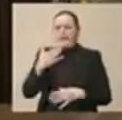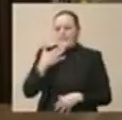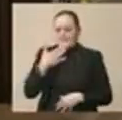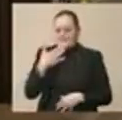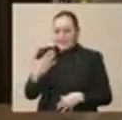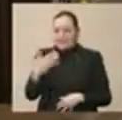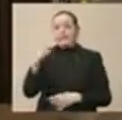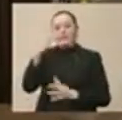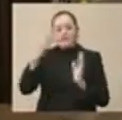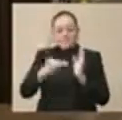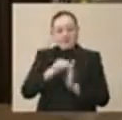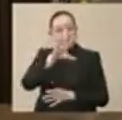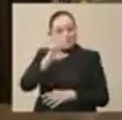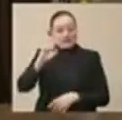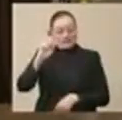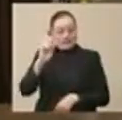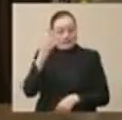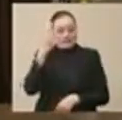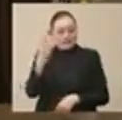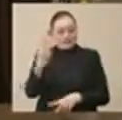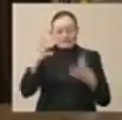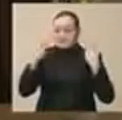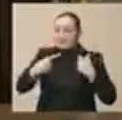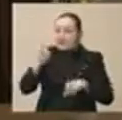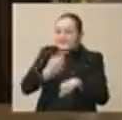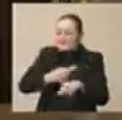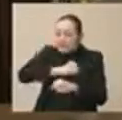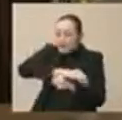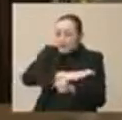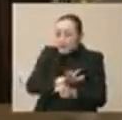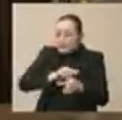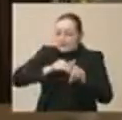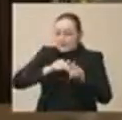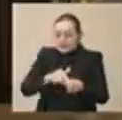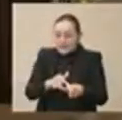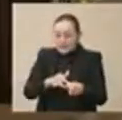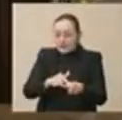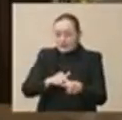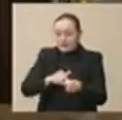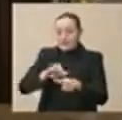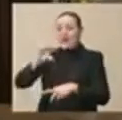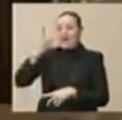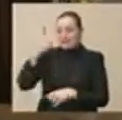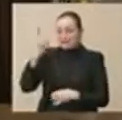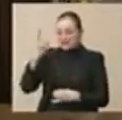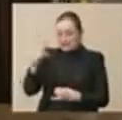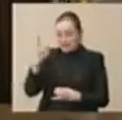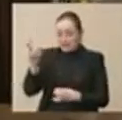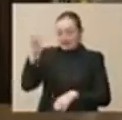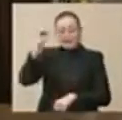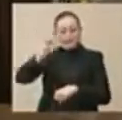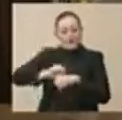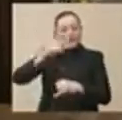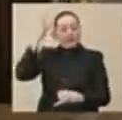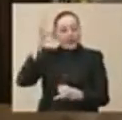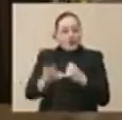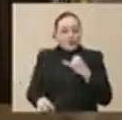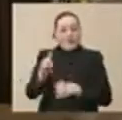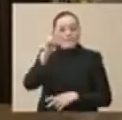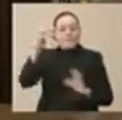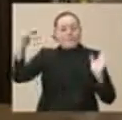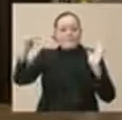recuperado y mil 533 permanecen activas tan sólo en la última semana del año